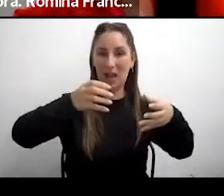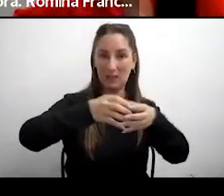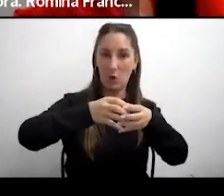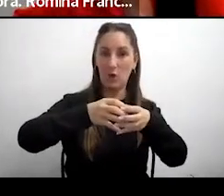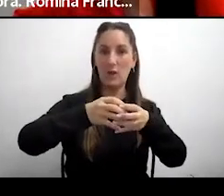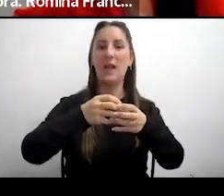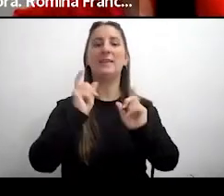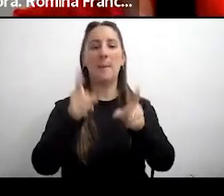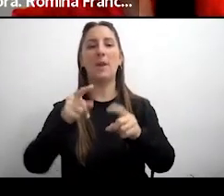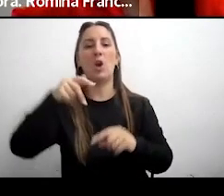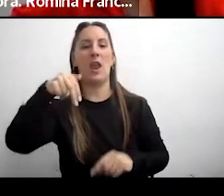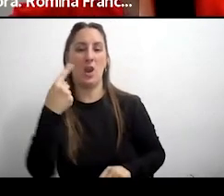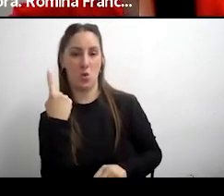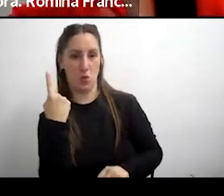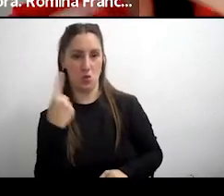segunda.